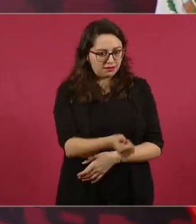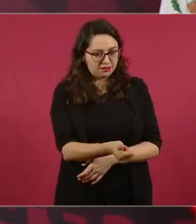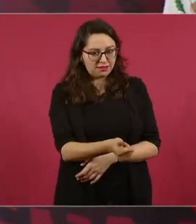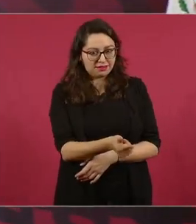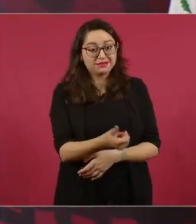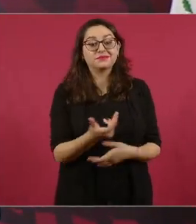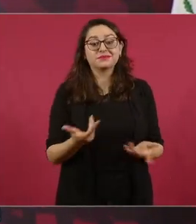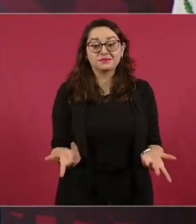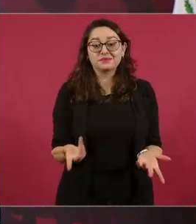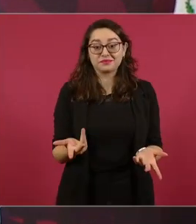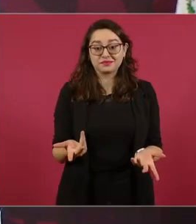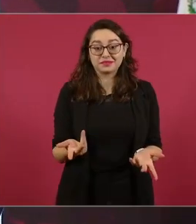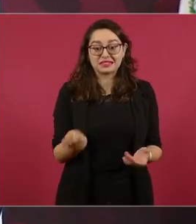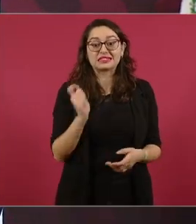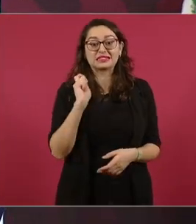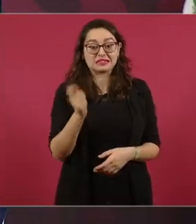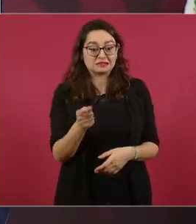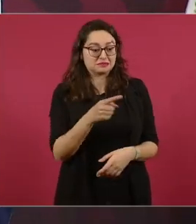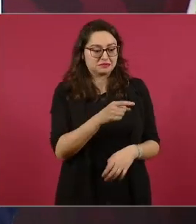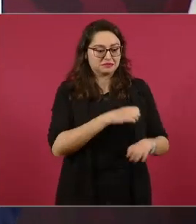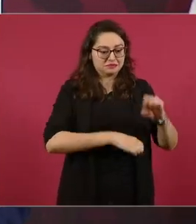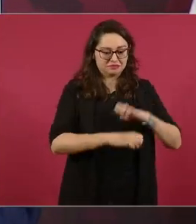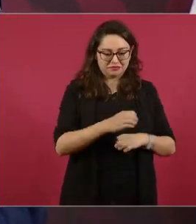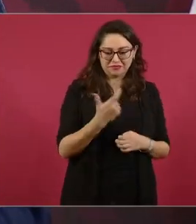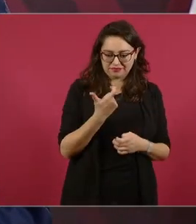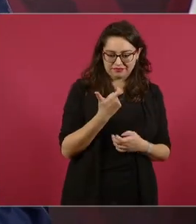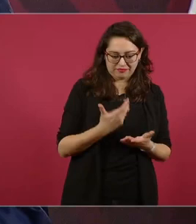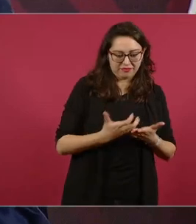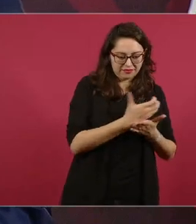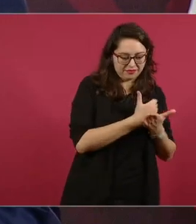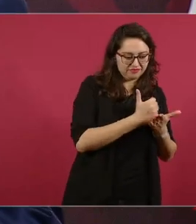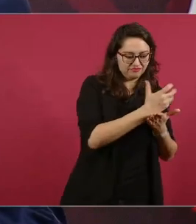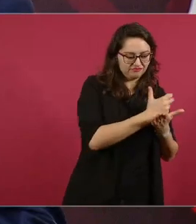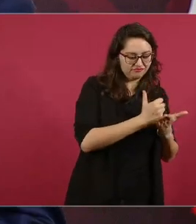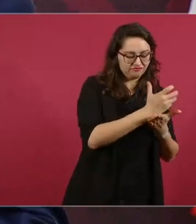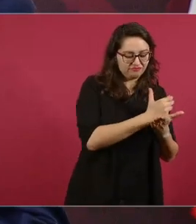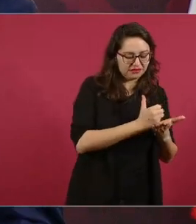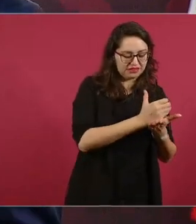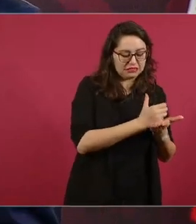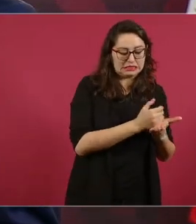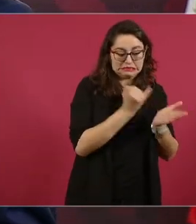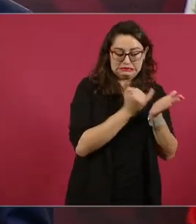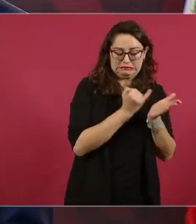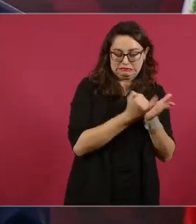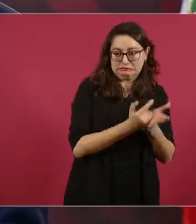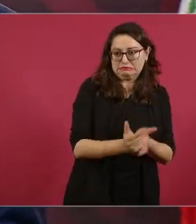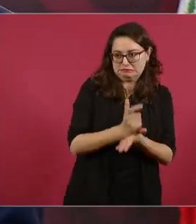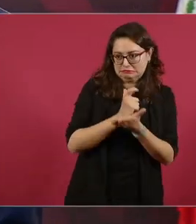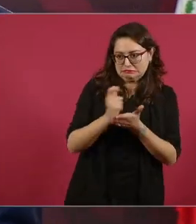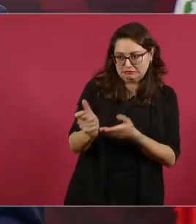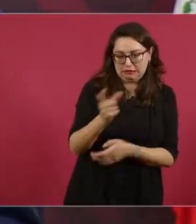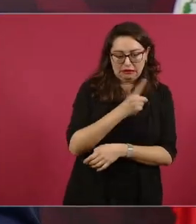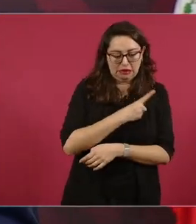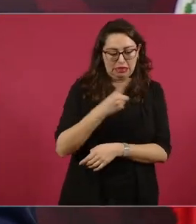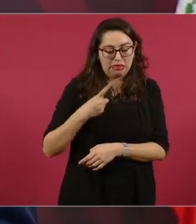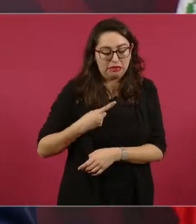y tiene que pagar impuestos por esas utilidades. Pero mediante este sistema de consolidación